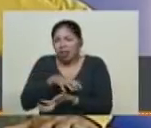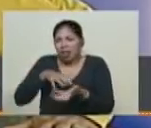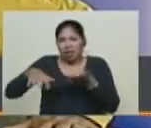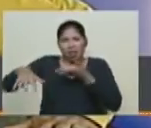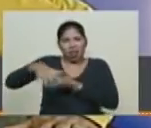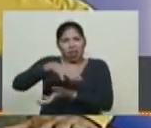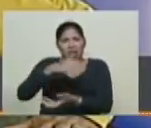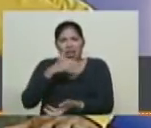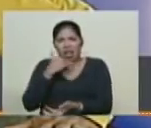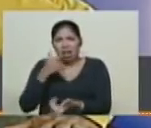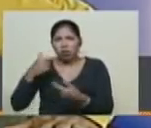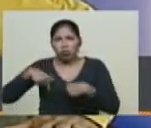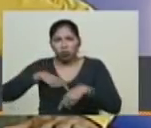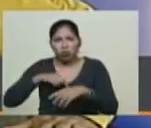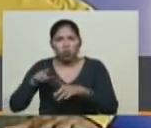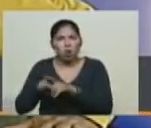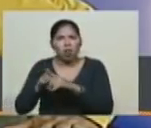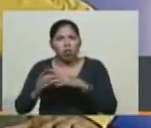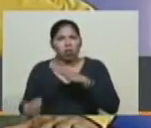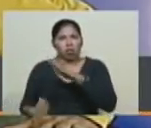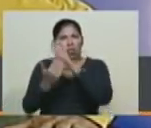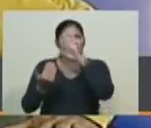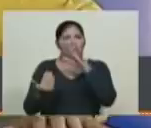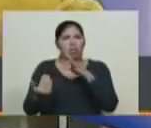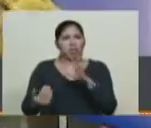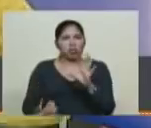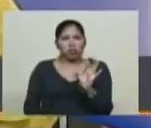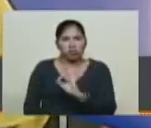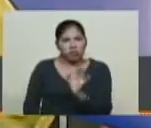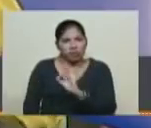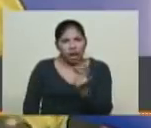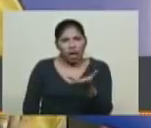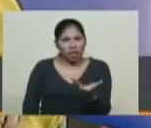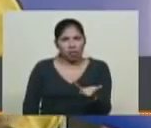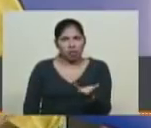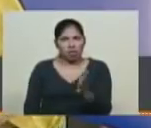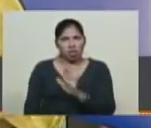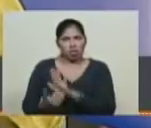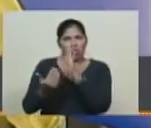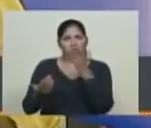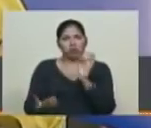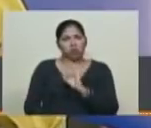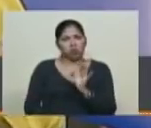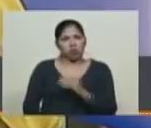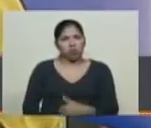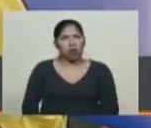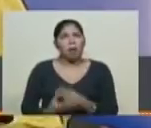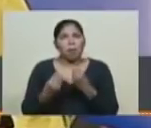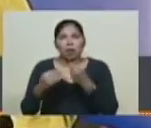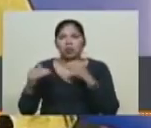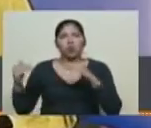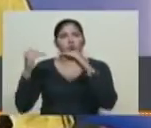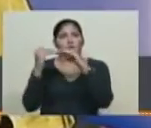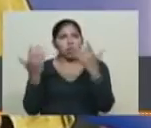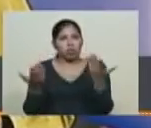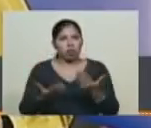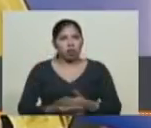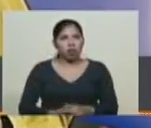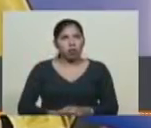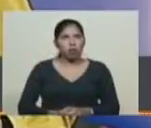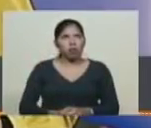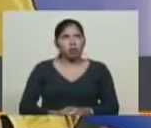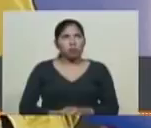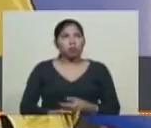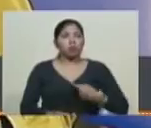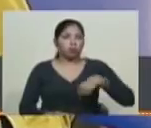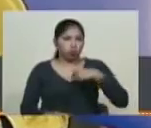va a detener en nuestra misión histórica de hacer justicia, de construir las bases de la igualdad. Por eso es que voy